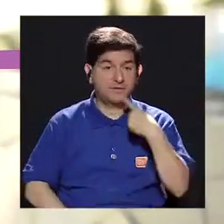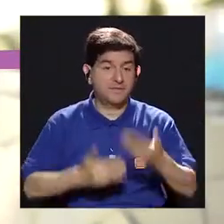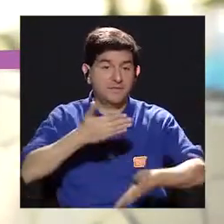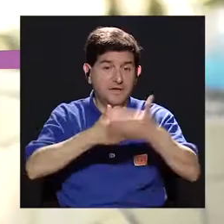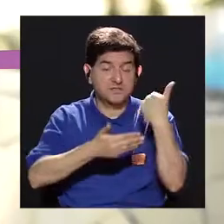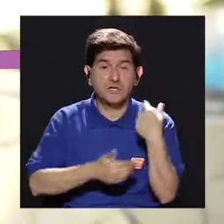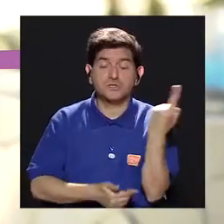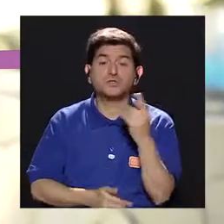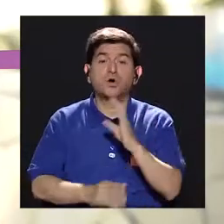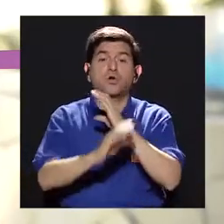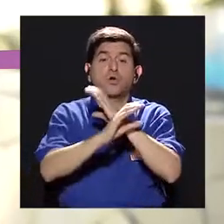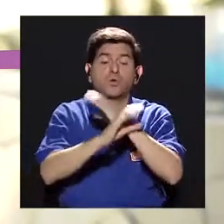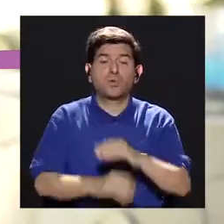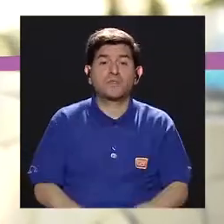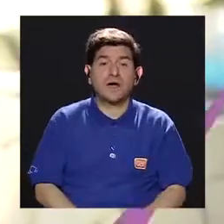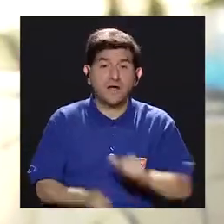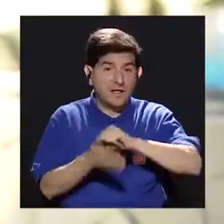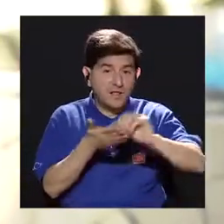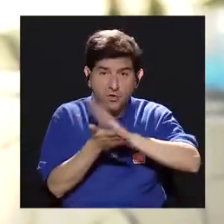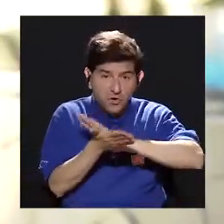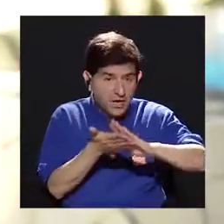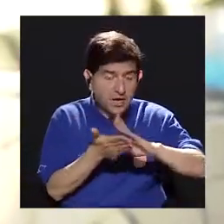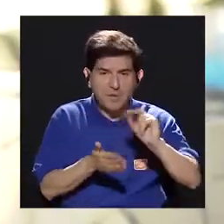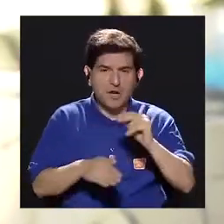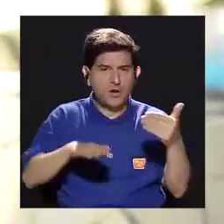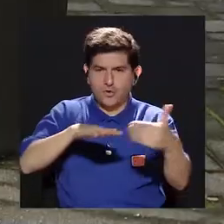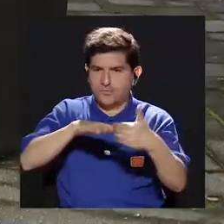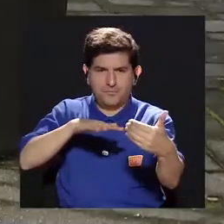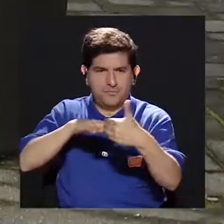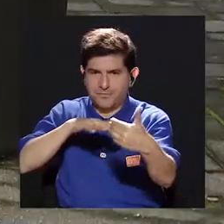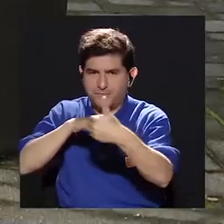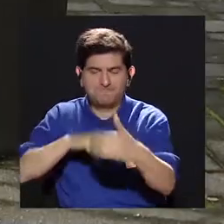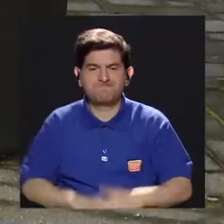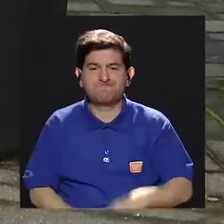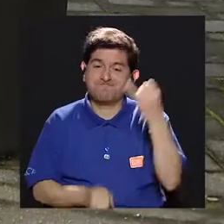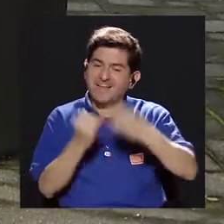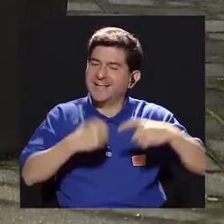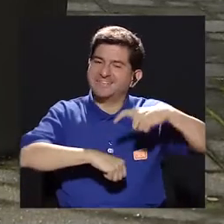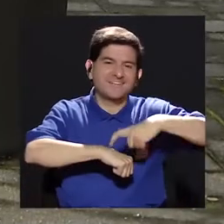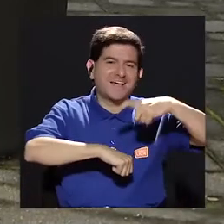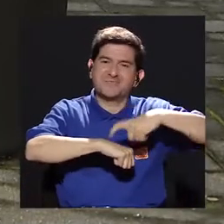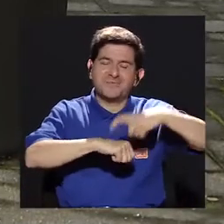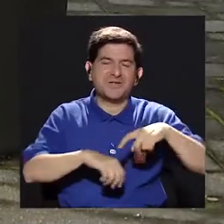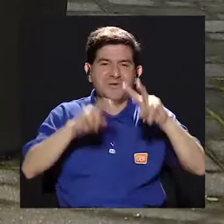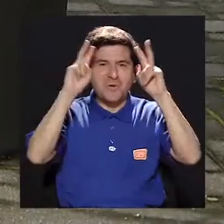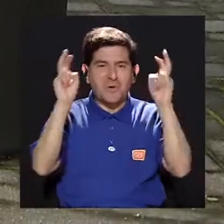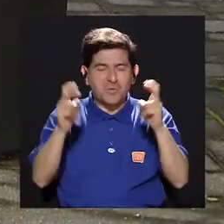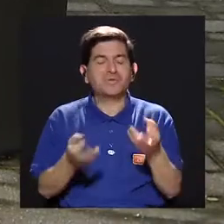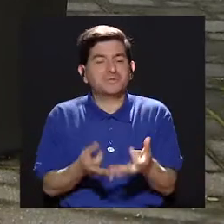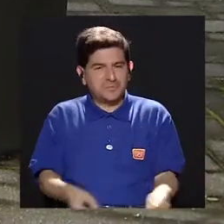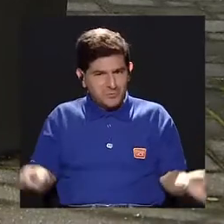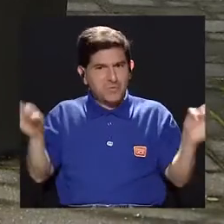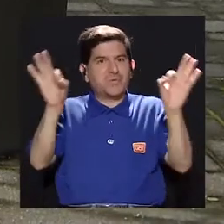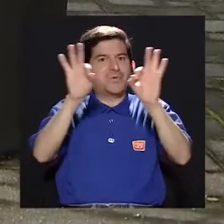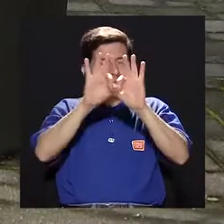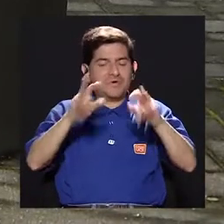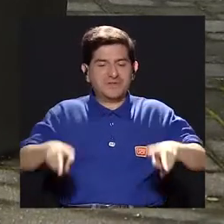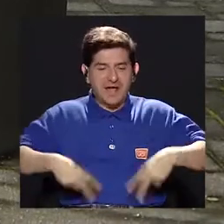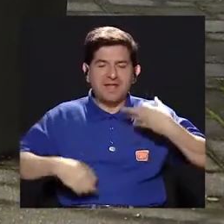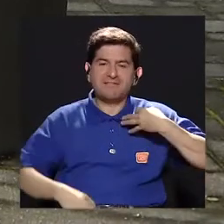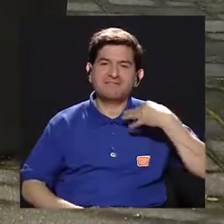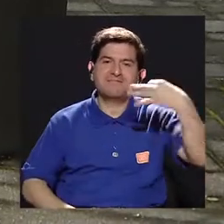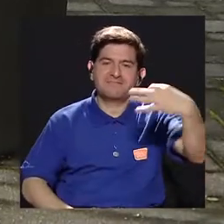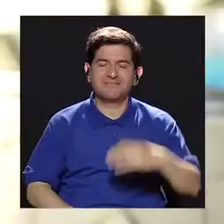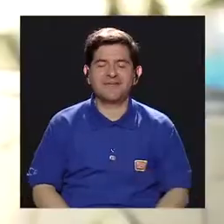como dijimos, nada más tener cuidado las cremas, no ponerlas entre los dedos. Bueno, Vanessa, se nos fue el tiempo, un tema bastante importante en nuestra